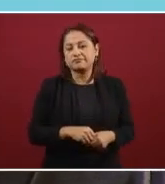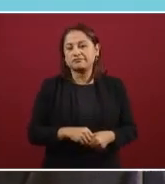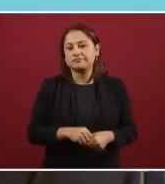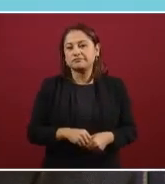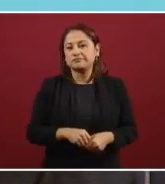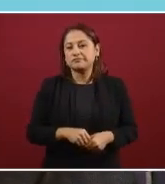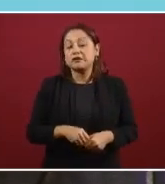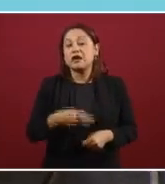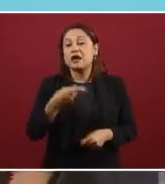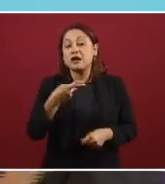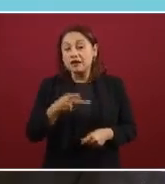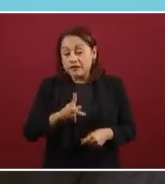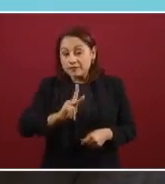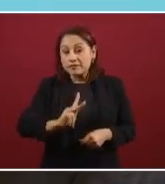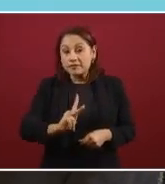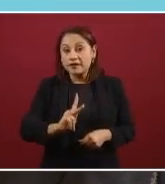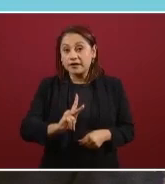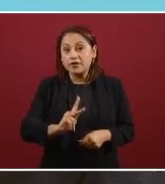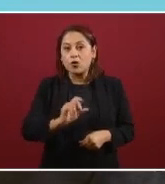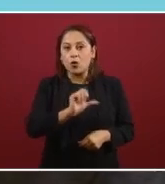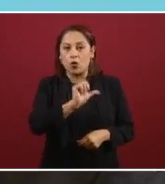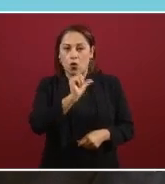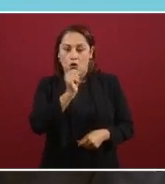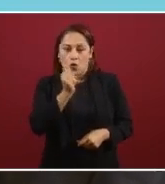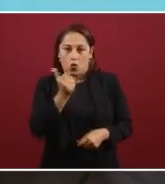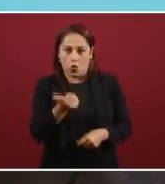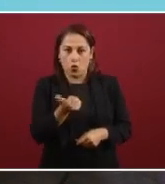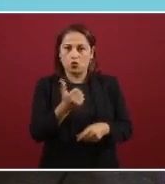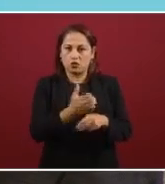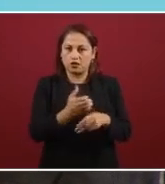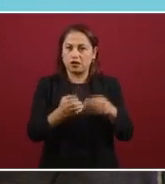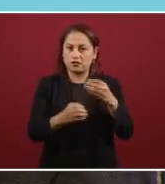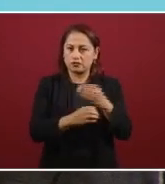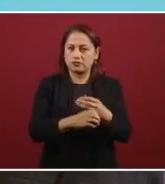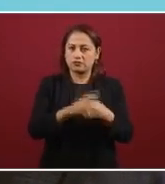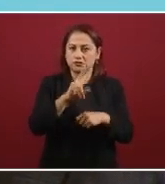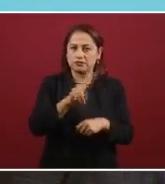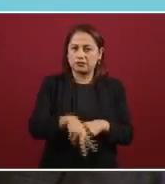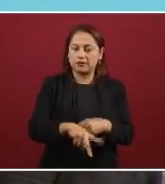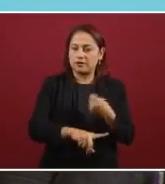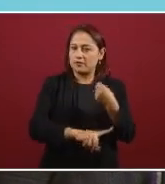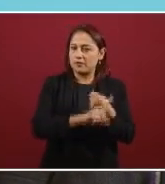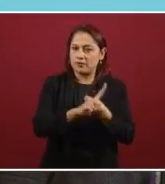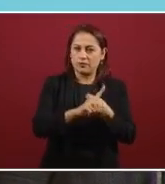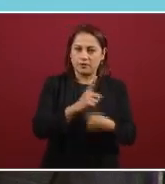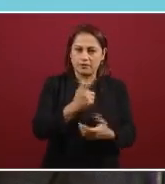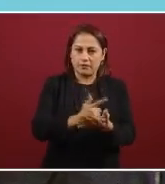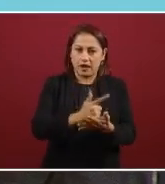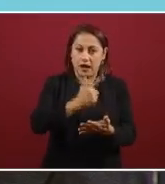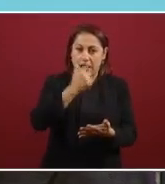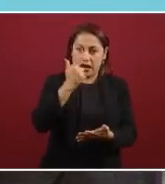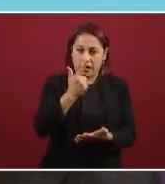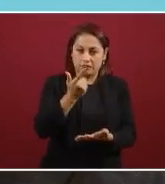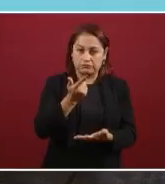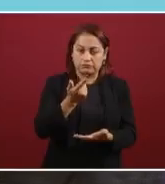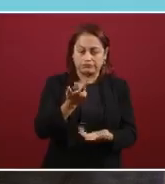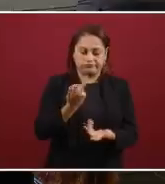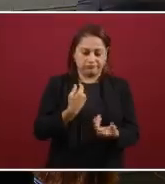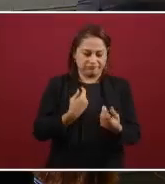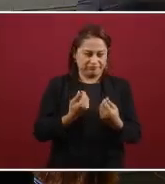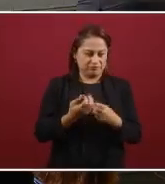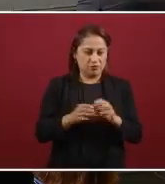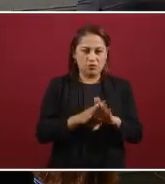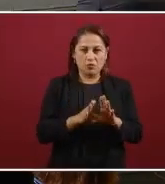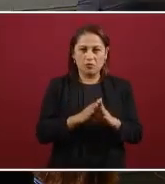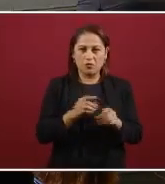el fenómeno de lesiones autoinfligidas. Y no perdamos de vista que a lo largo de los últimos 10 años, las